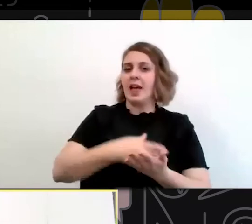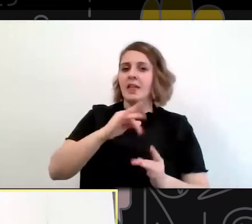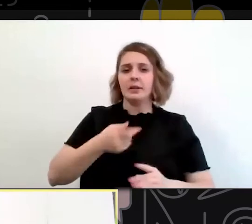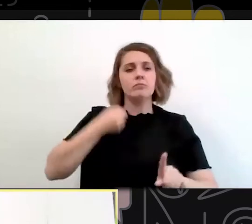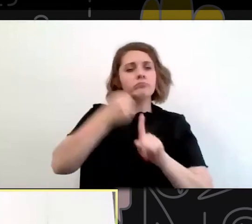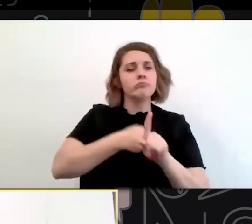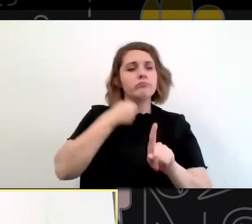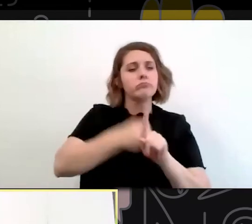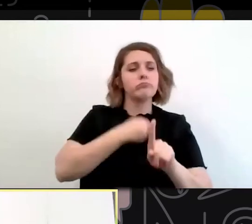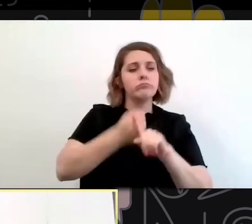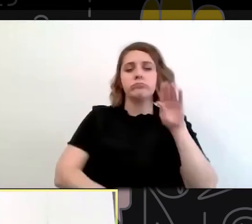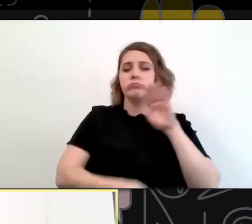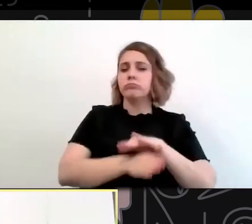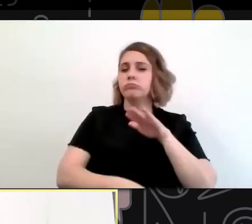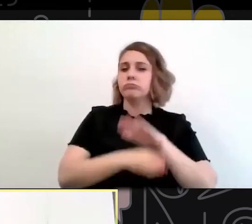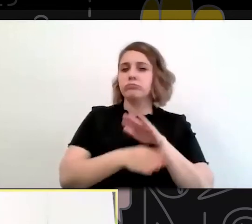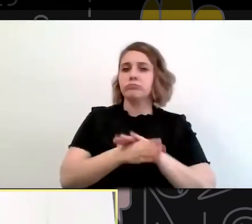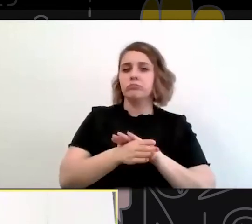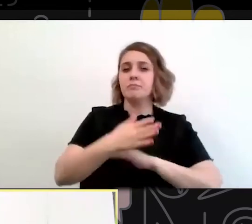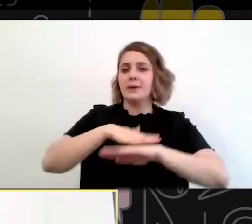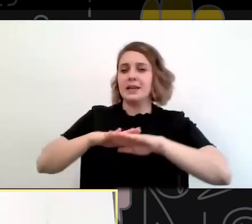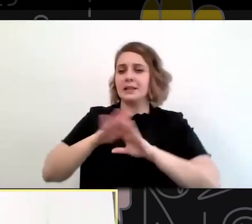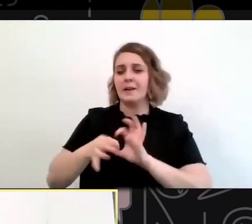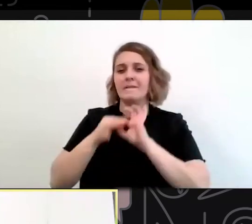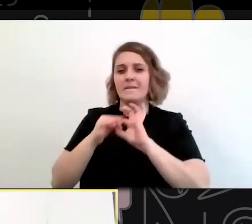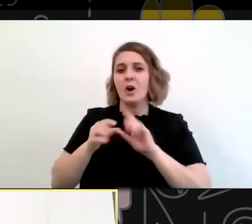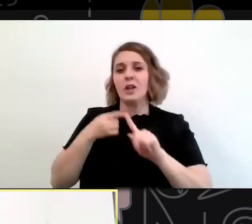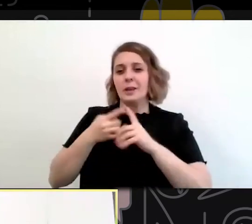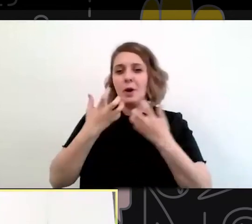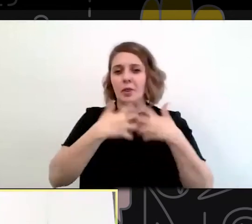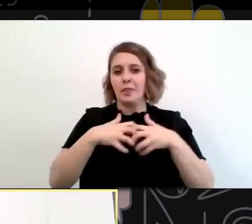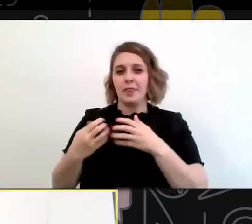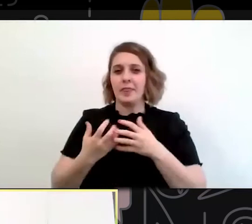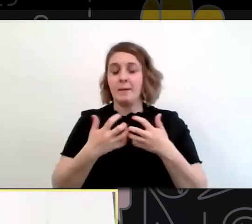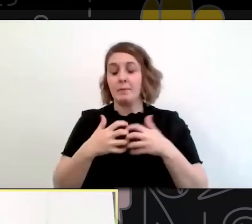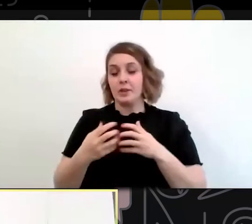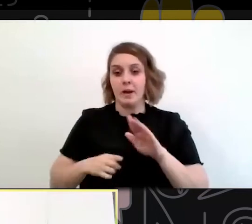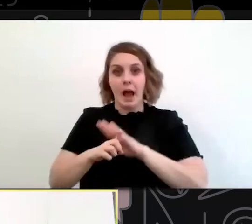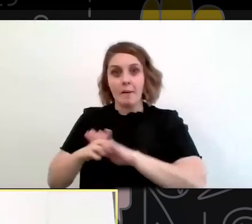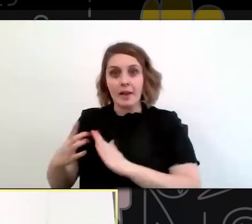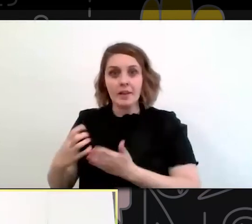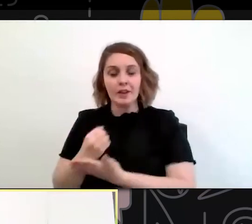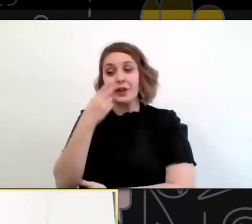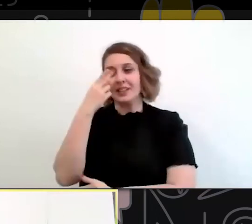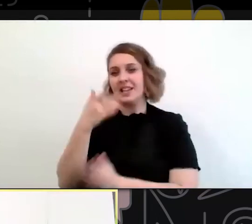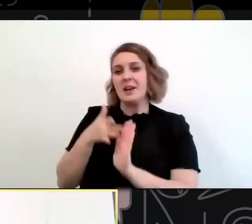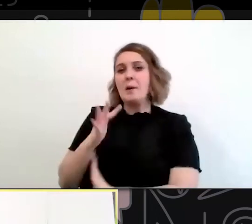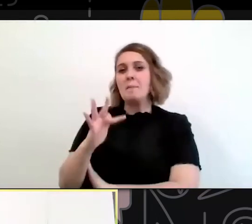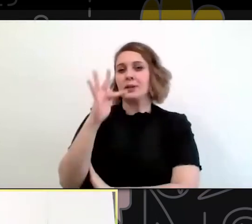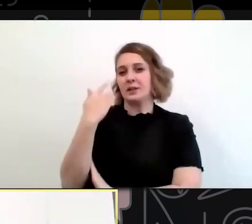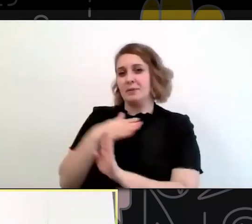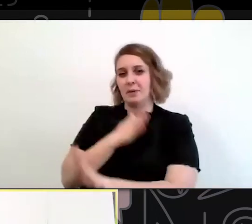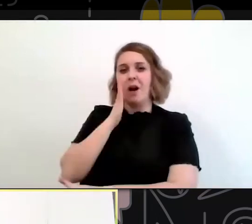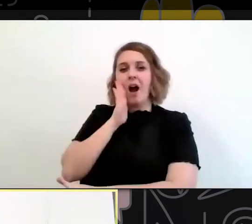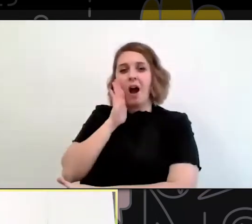continuamente trabajando estrechamente con el Ministerio, pues, para que todos estos dispositivos y todos los avances que sean interesantes, como he dicho